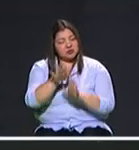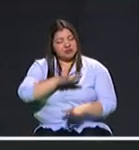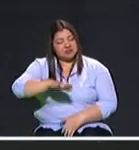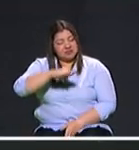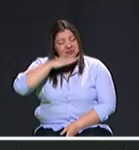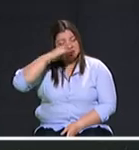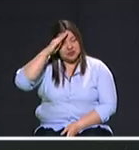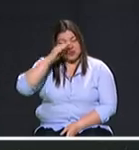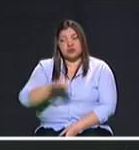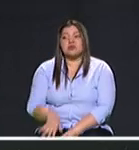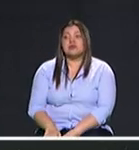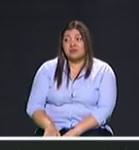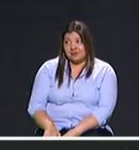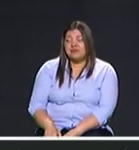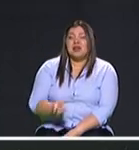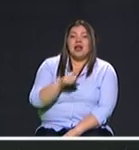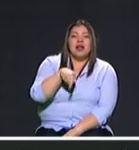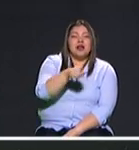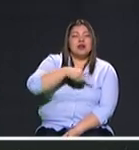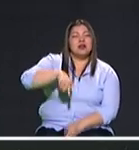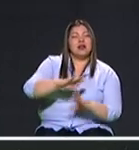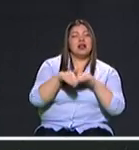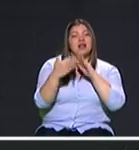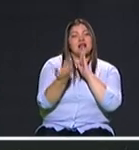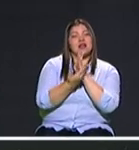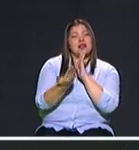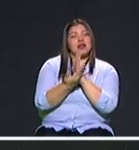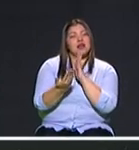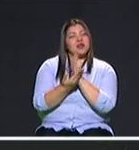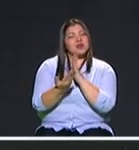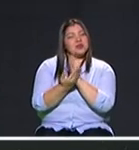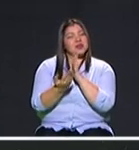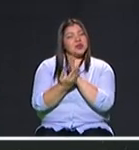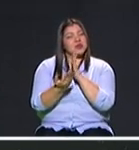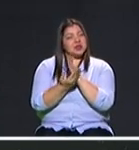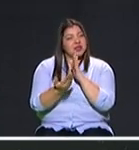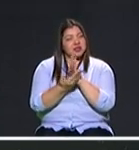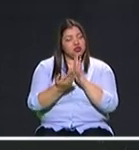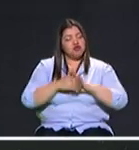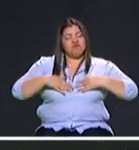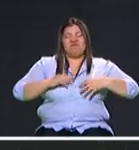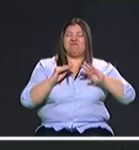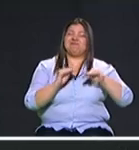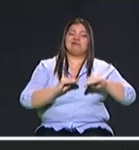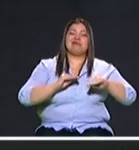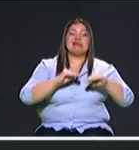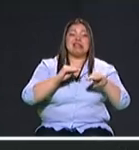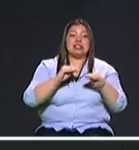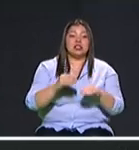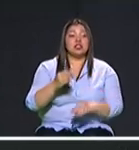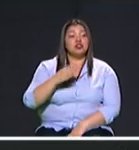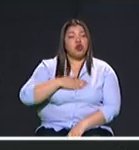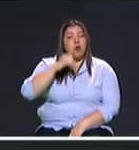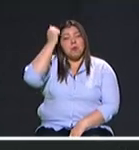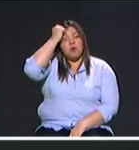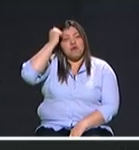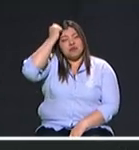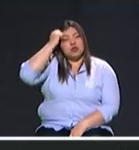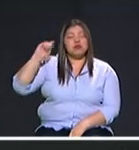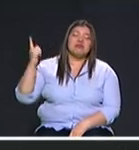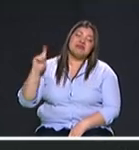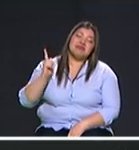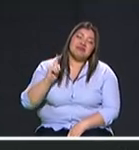proponemos educación para toda la vida con pertinencia y con vocación territorial yo he sido profesora por más de